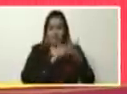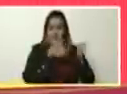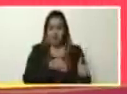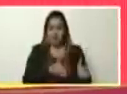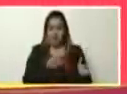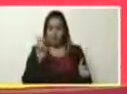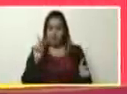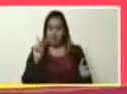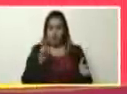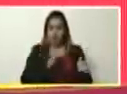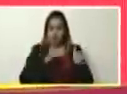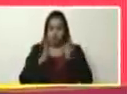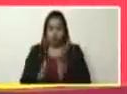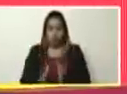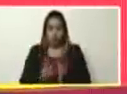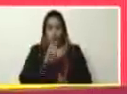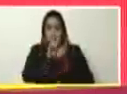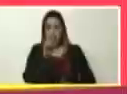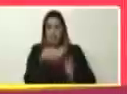segunda etapa,